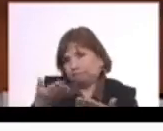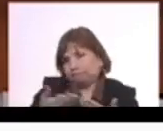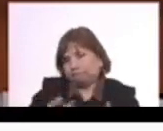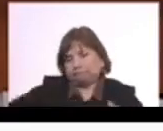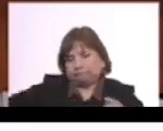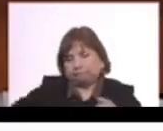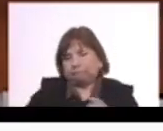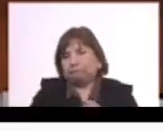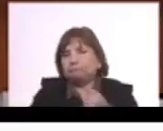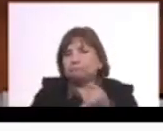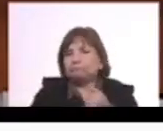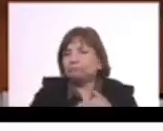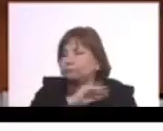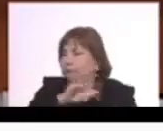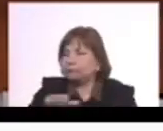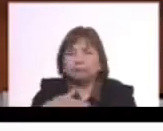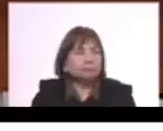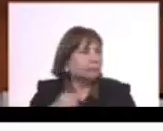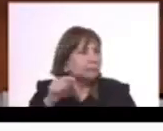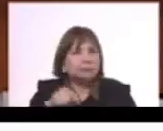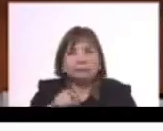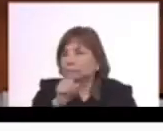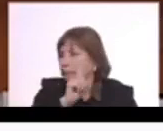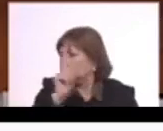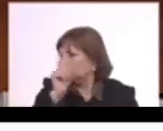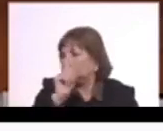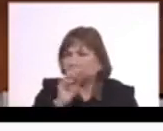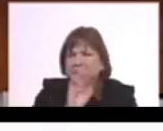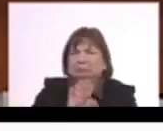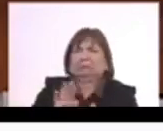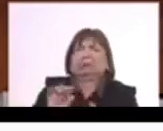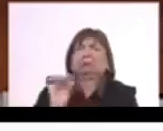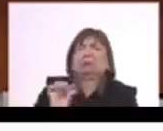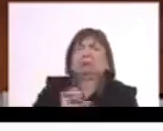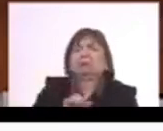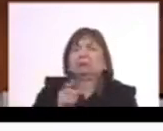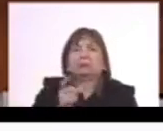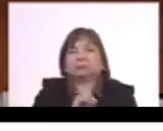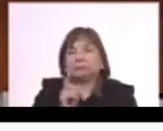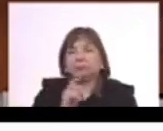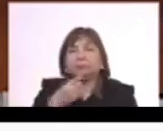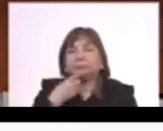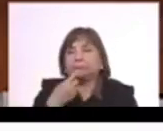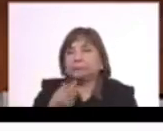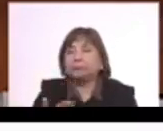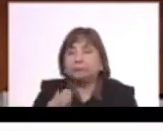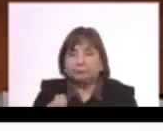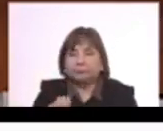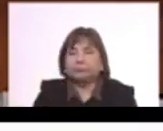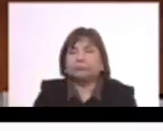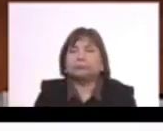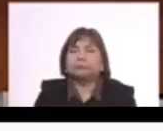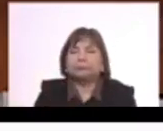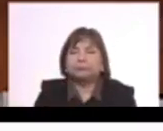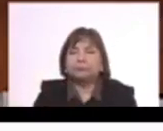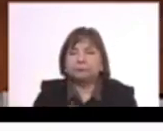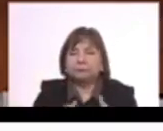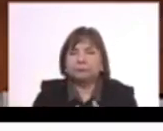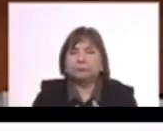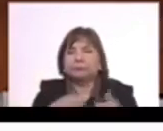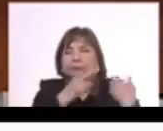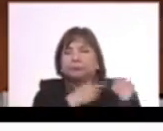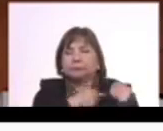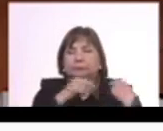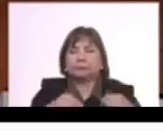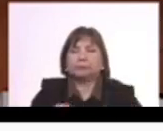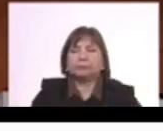y será apoyada totalmente. Acá no pueden haber ni van a haber mezquindades. Y digo esto porque tengo el encargo del